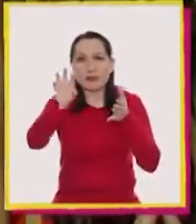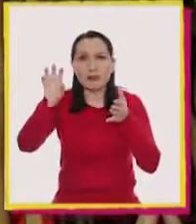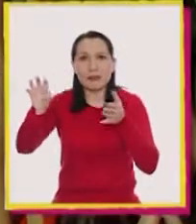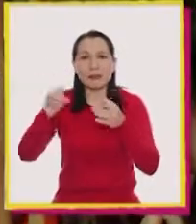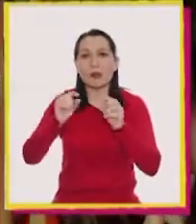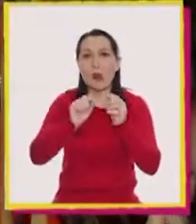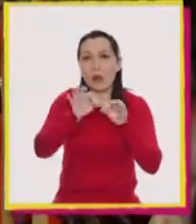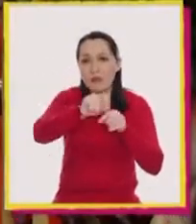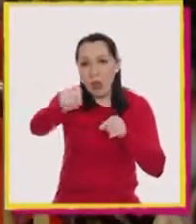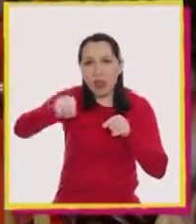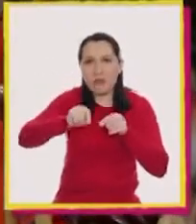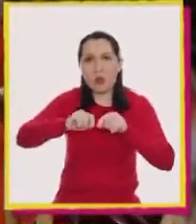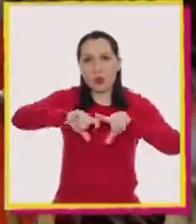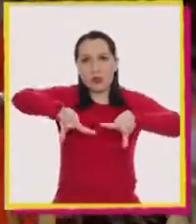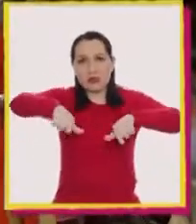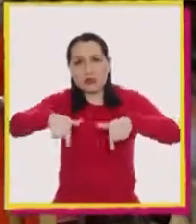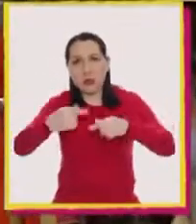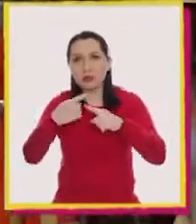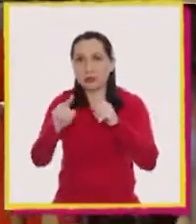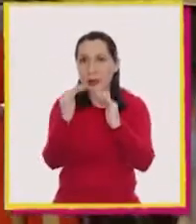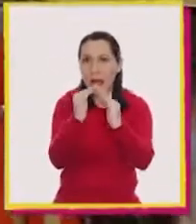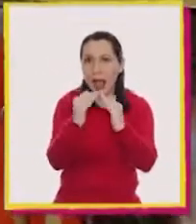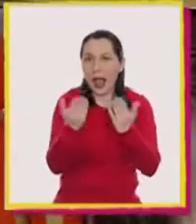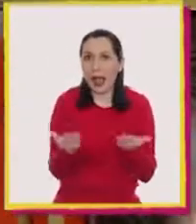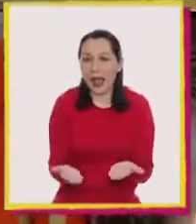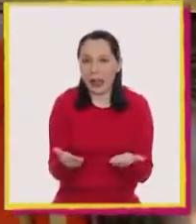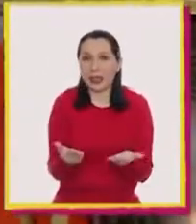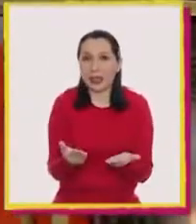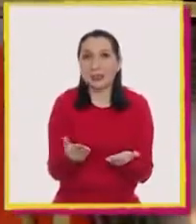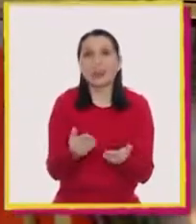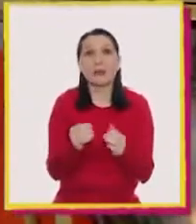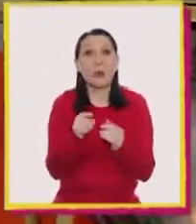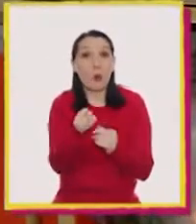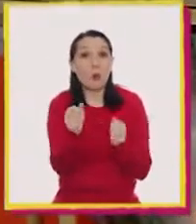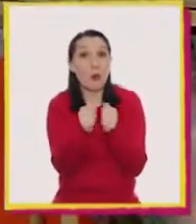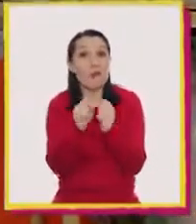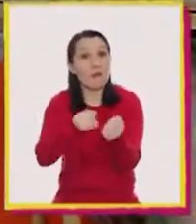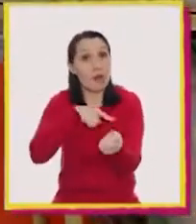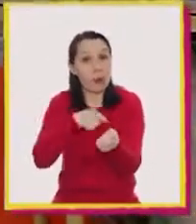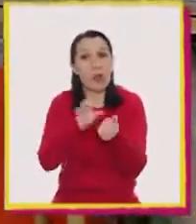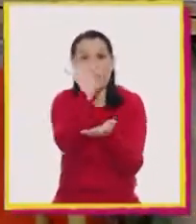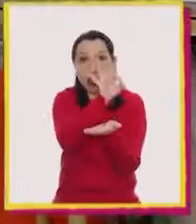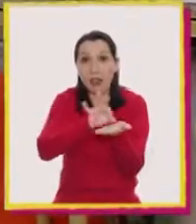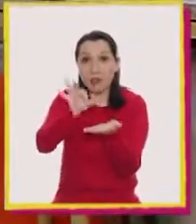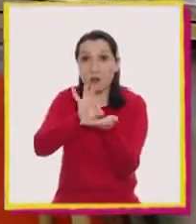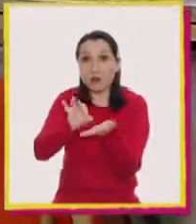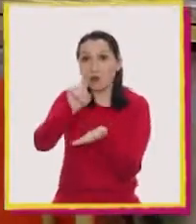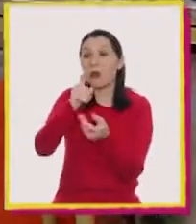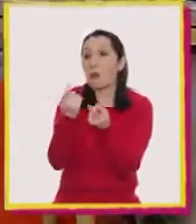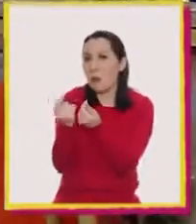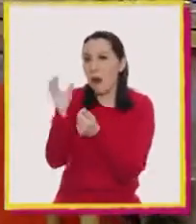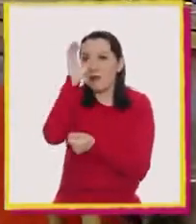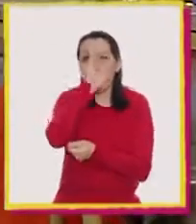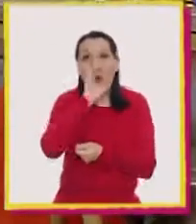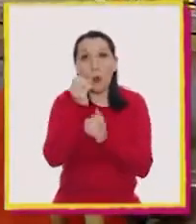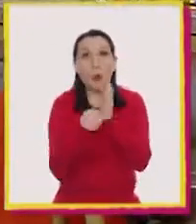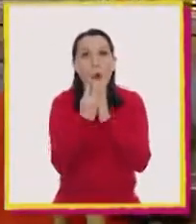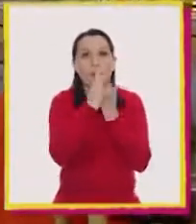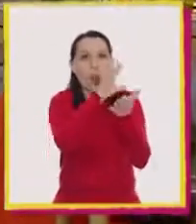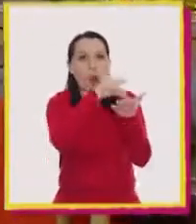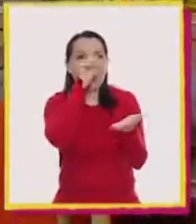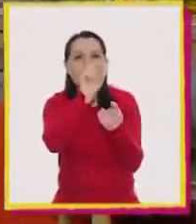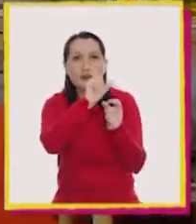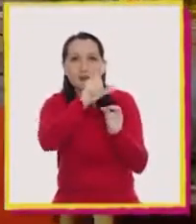de símbolos y figuras geométricas en su casa. Busquen con sus familias algunos jeroglíficos para seguir